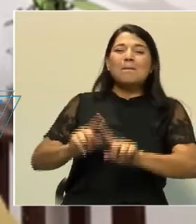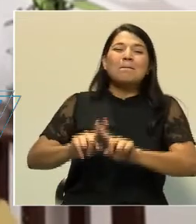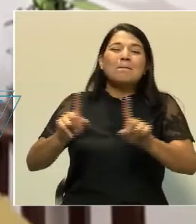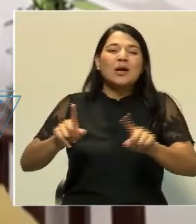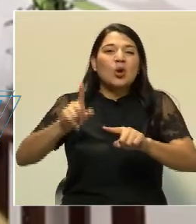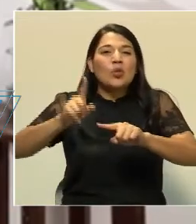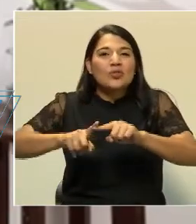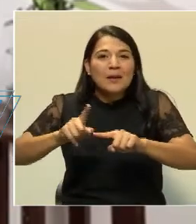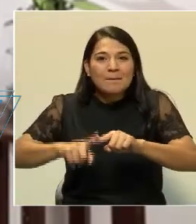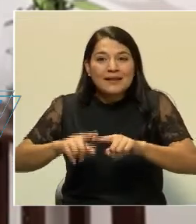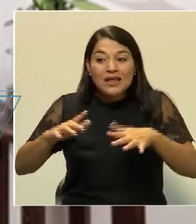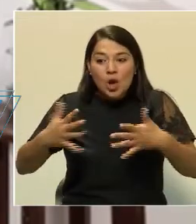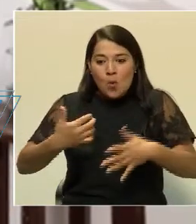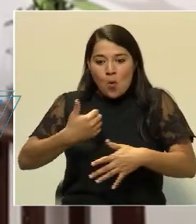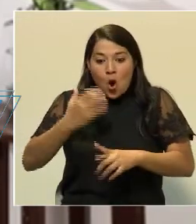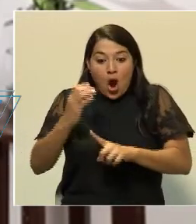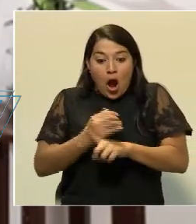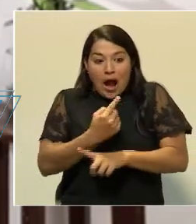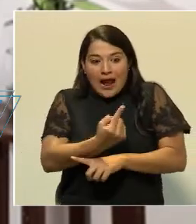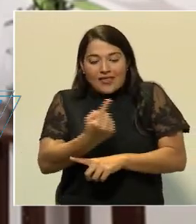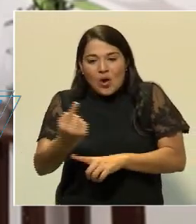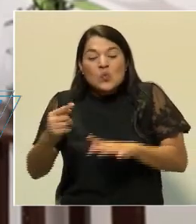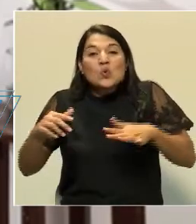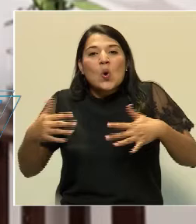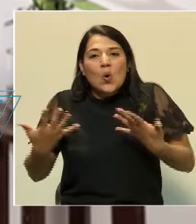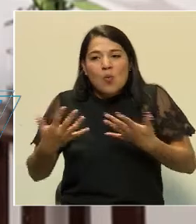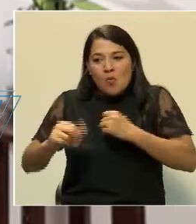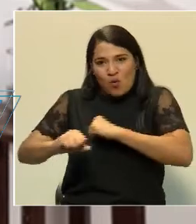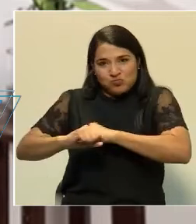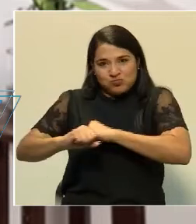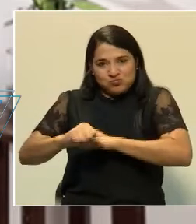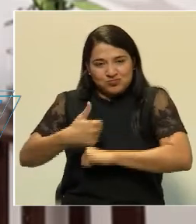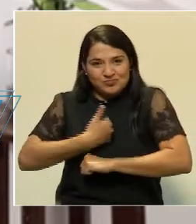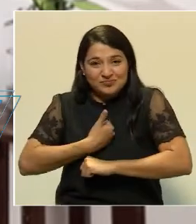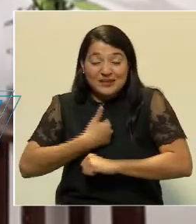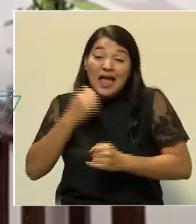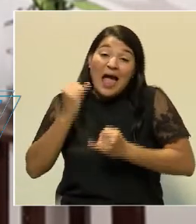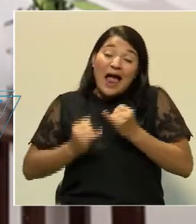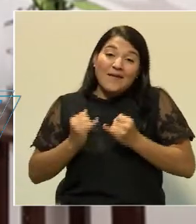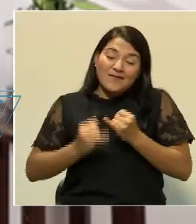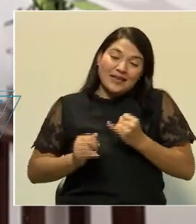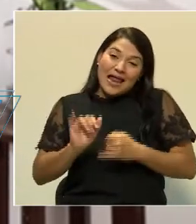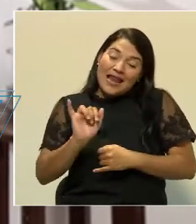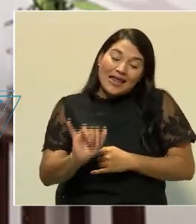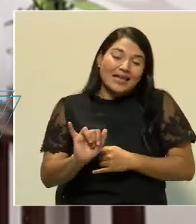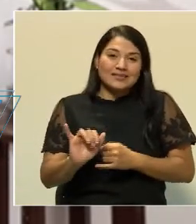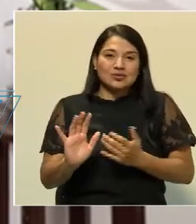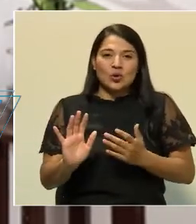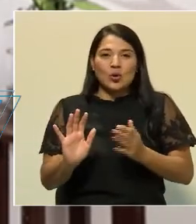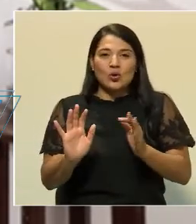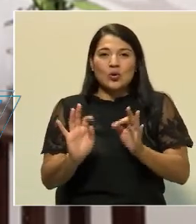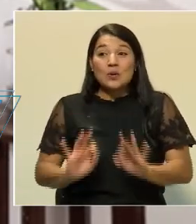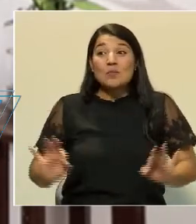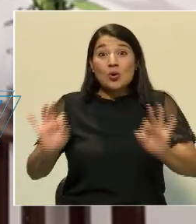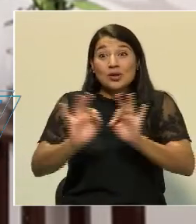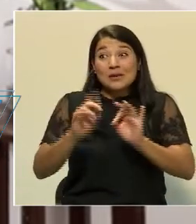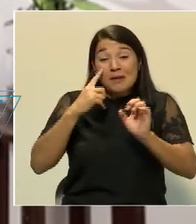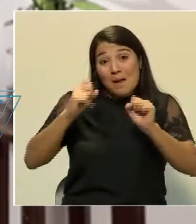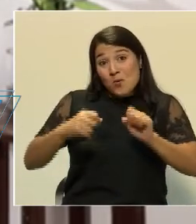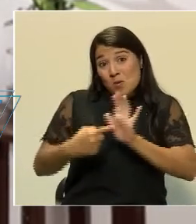cómo se autogestionen los artistas. Al final y al cabo siempre eso es lo que termina prevaleciendo en el tema de la